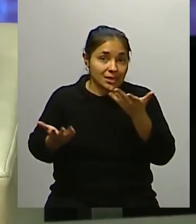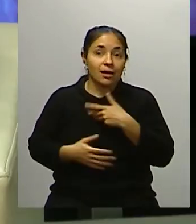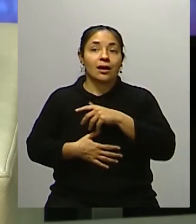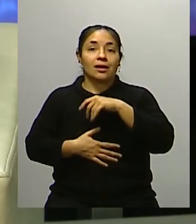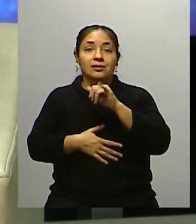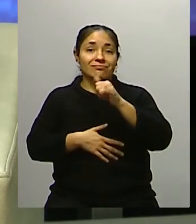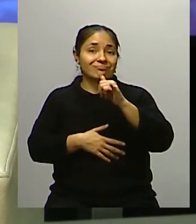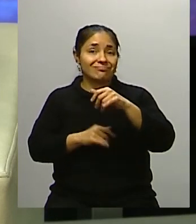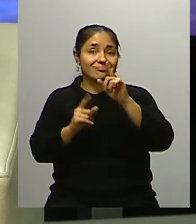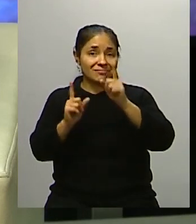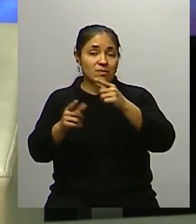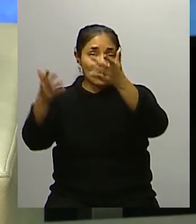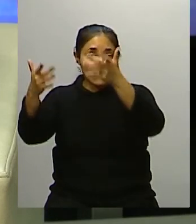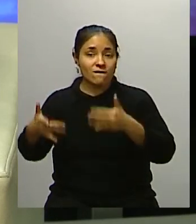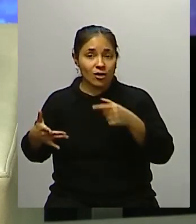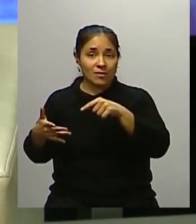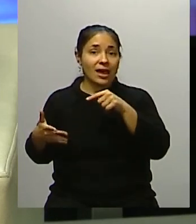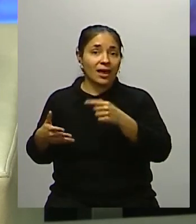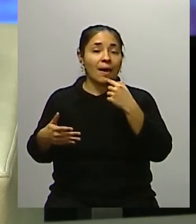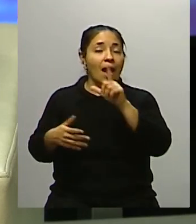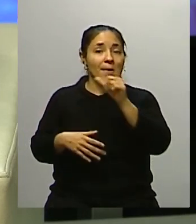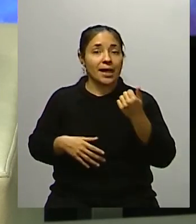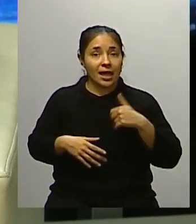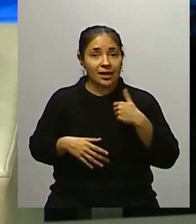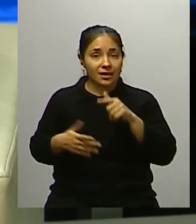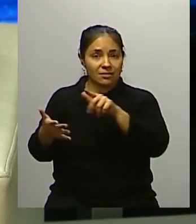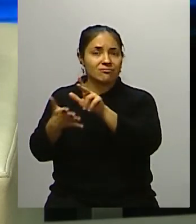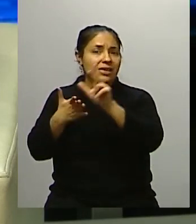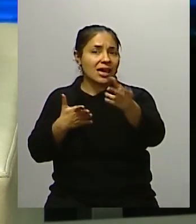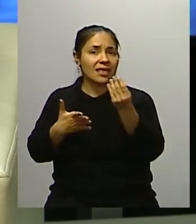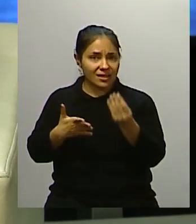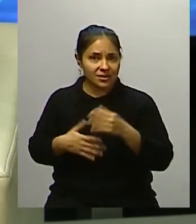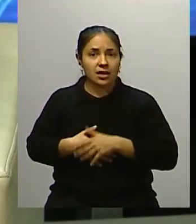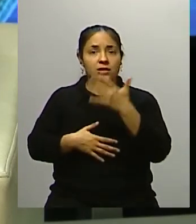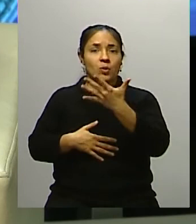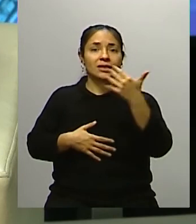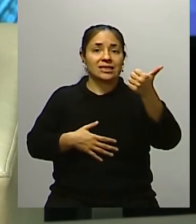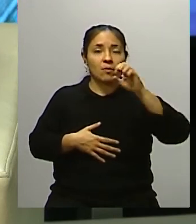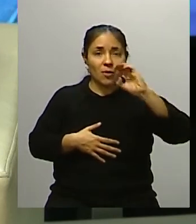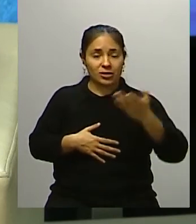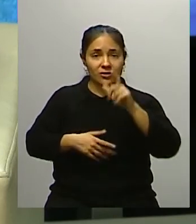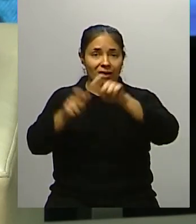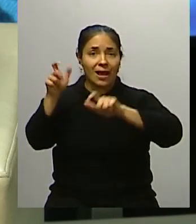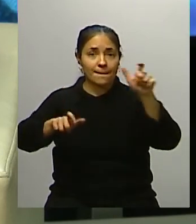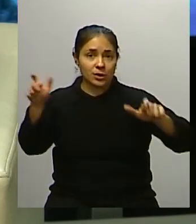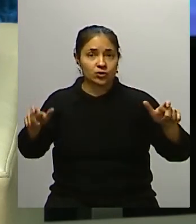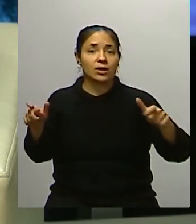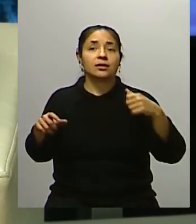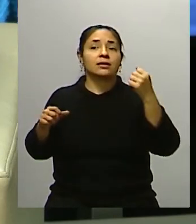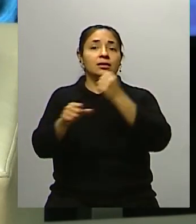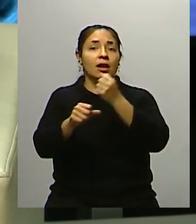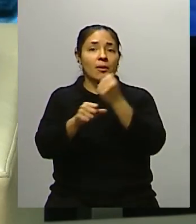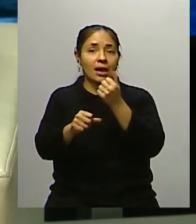mismo informe que te comento de la OIT para Argentina, dicen que el 56% de las personas que trabajan bajo este